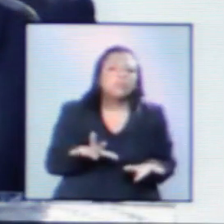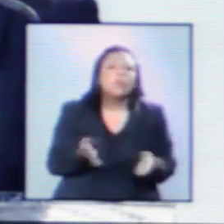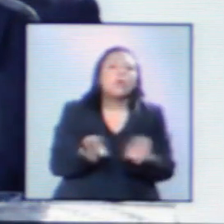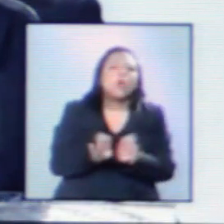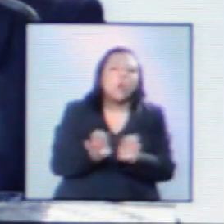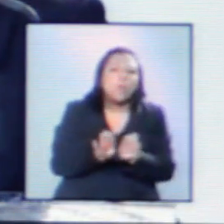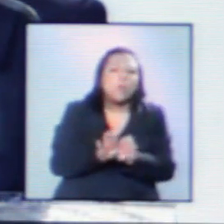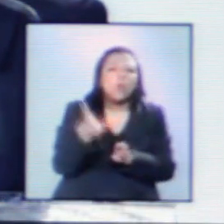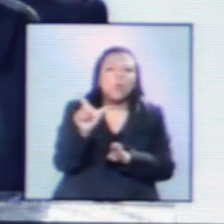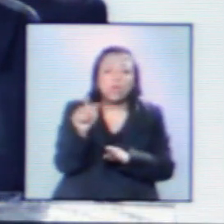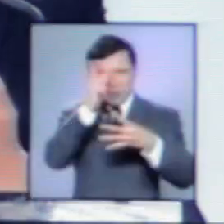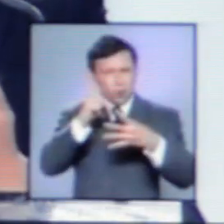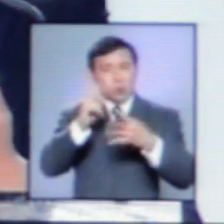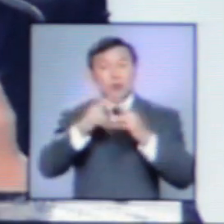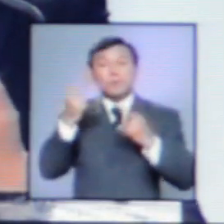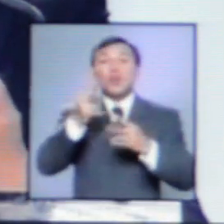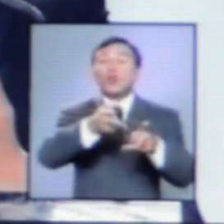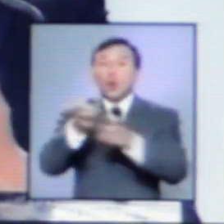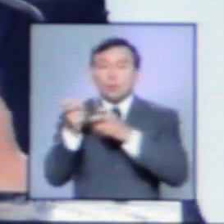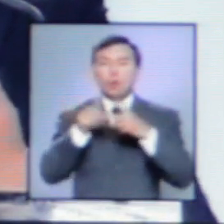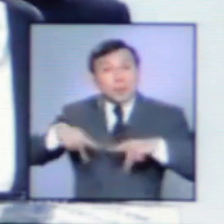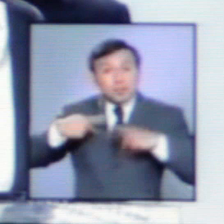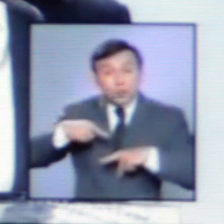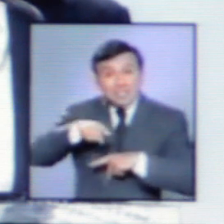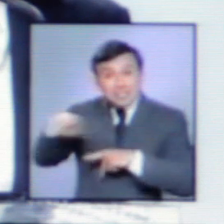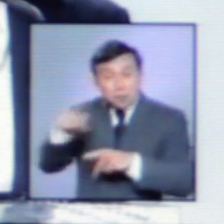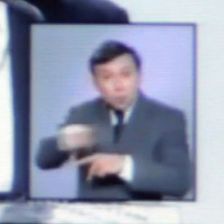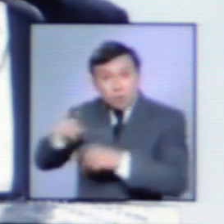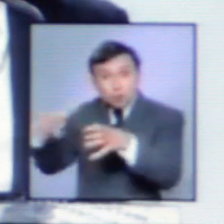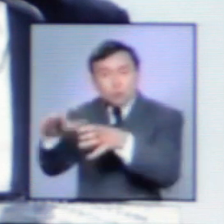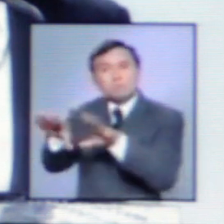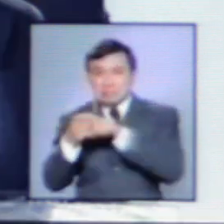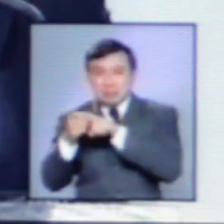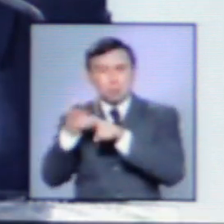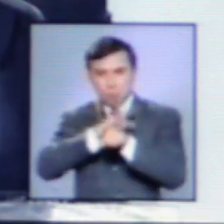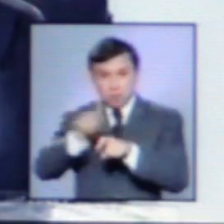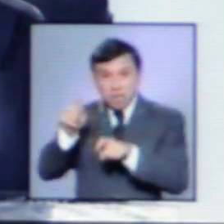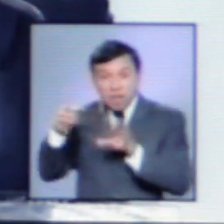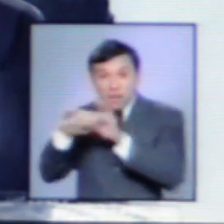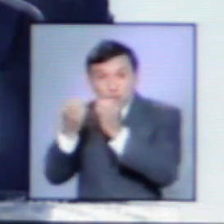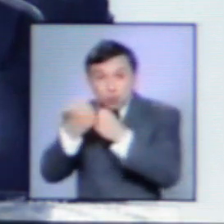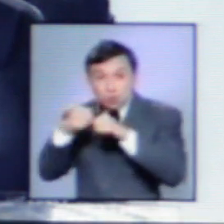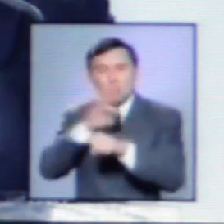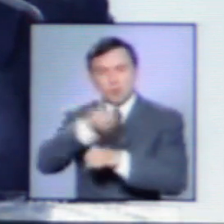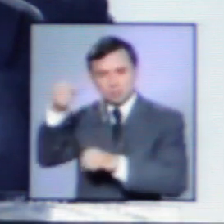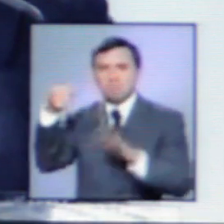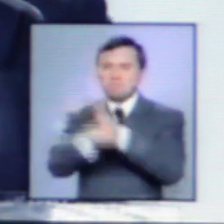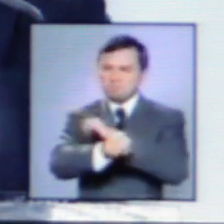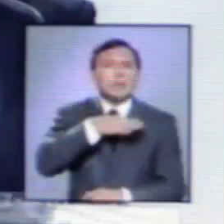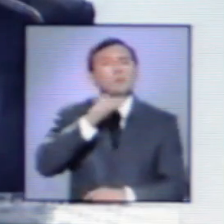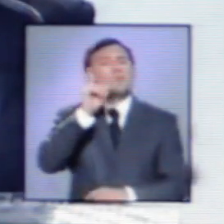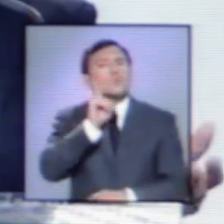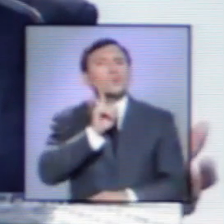que han endeudado e hipotecado la extorsión para el Consejo de Nacional, como la que